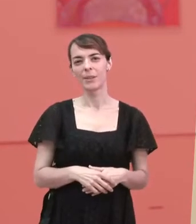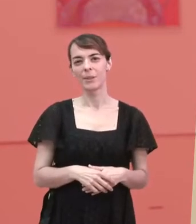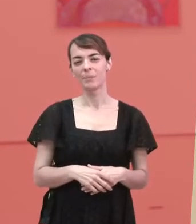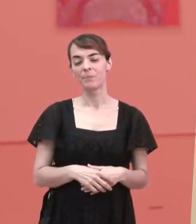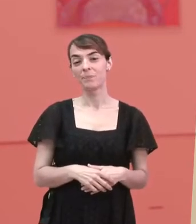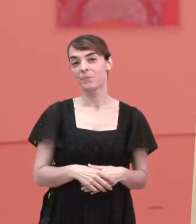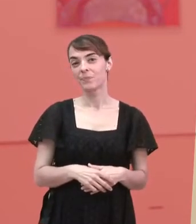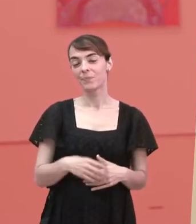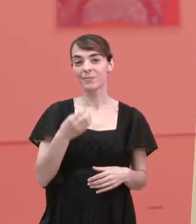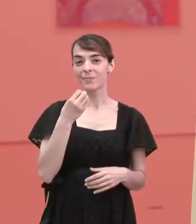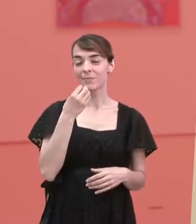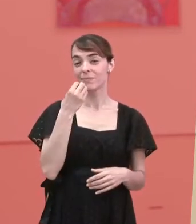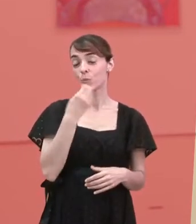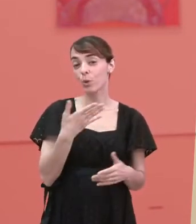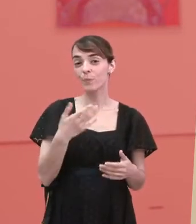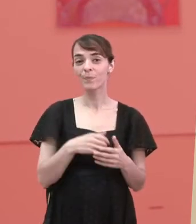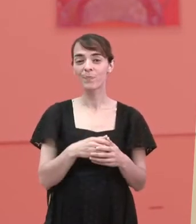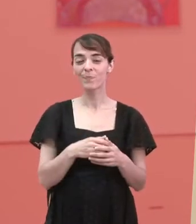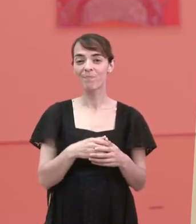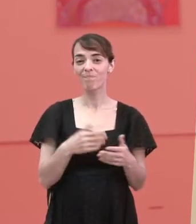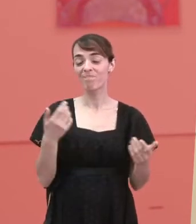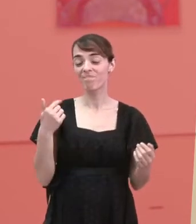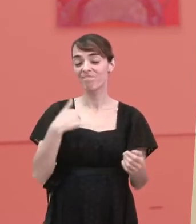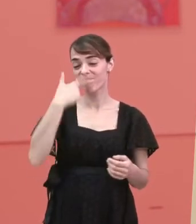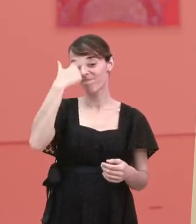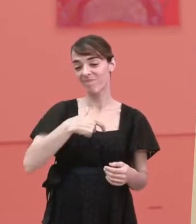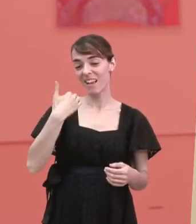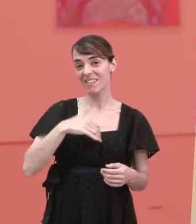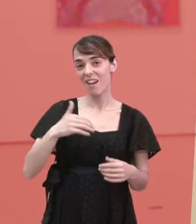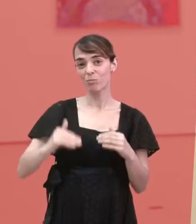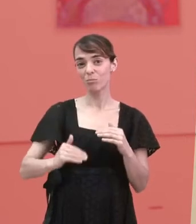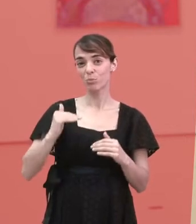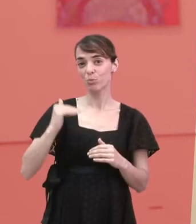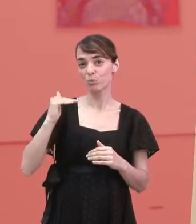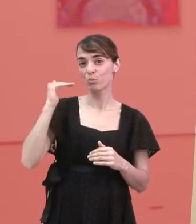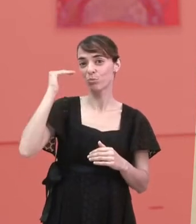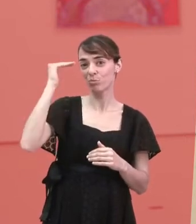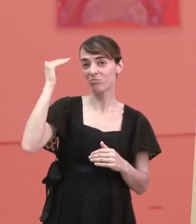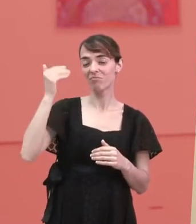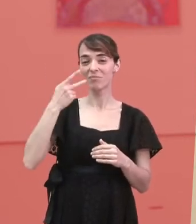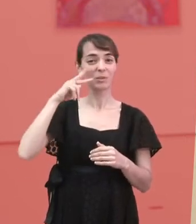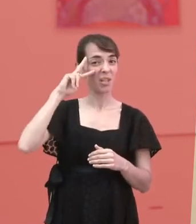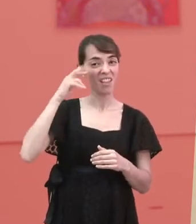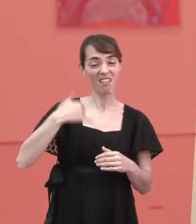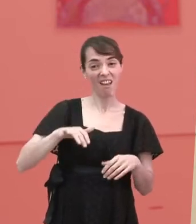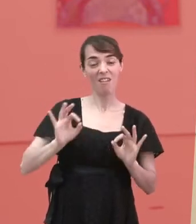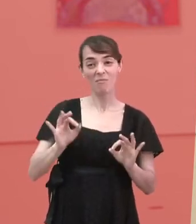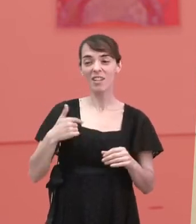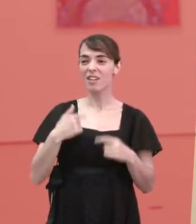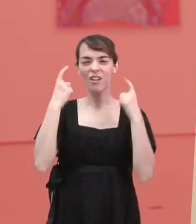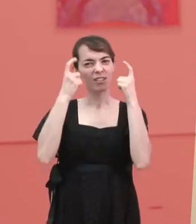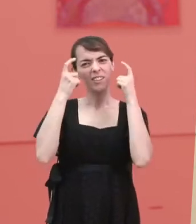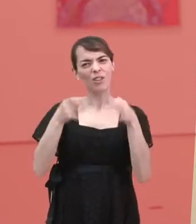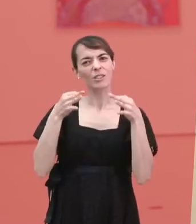Y bueno, una vez ya que tiene una cierta experiencia, pues lo que yo he tratado siempre de coger es la